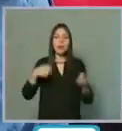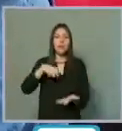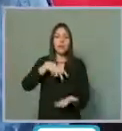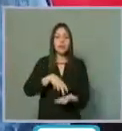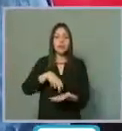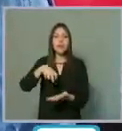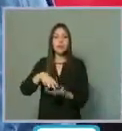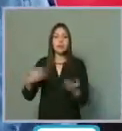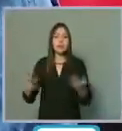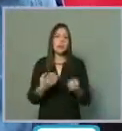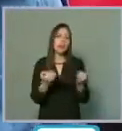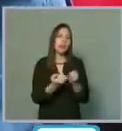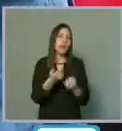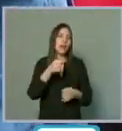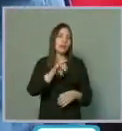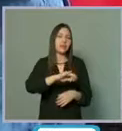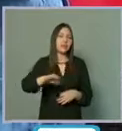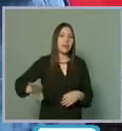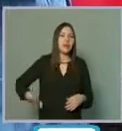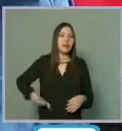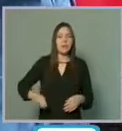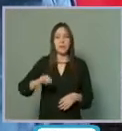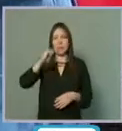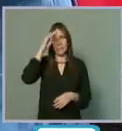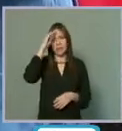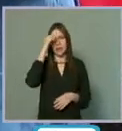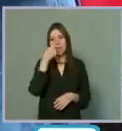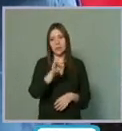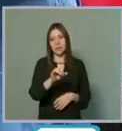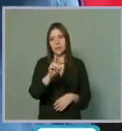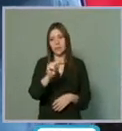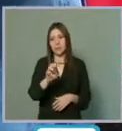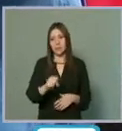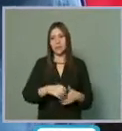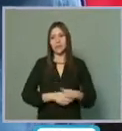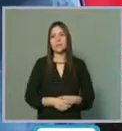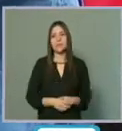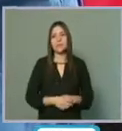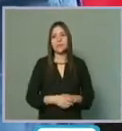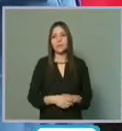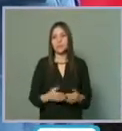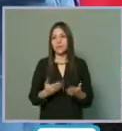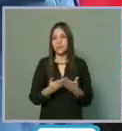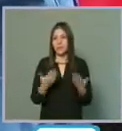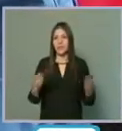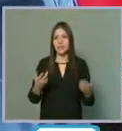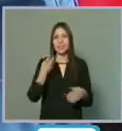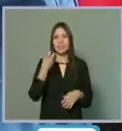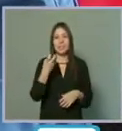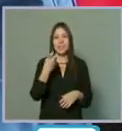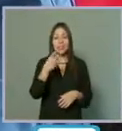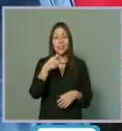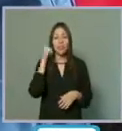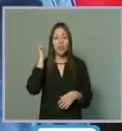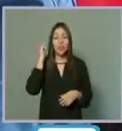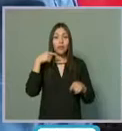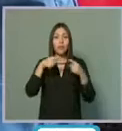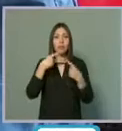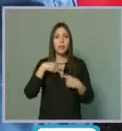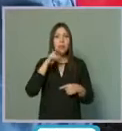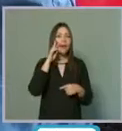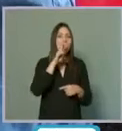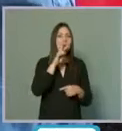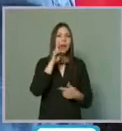sí, los estereotipos. Sí. Y pues yo lo que quiero de este mundial es que rompa esos estereotipos y que la gente